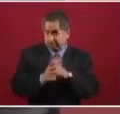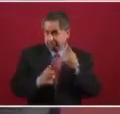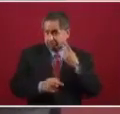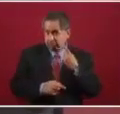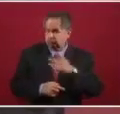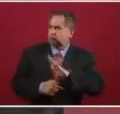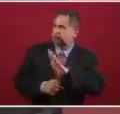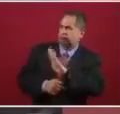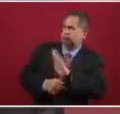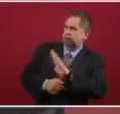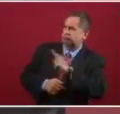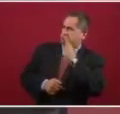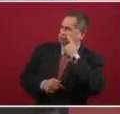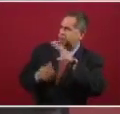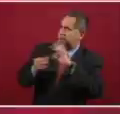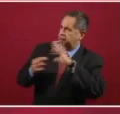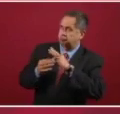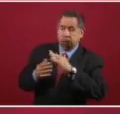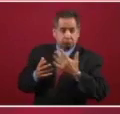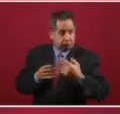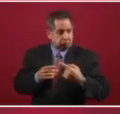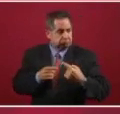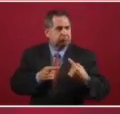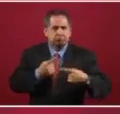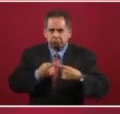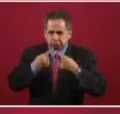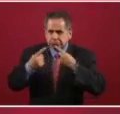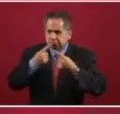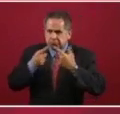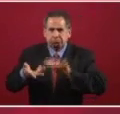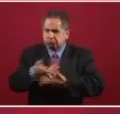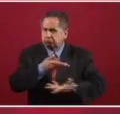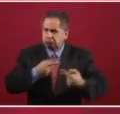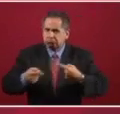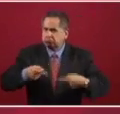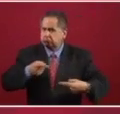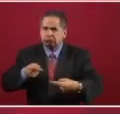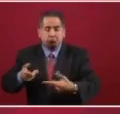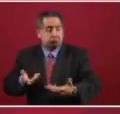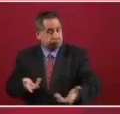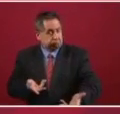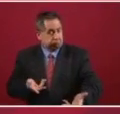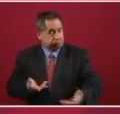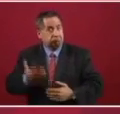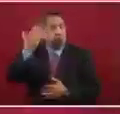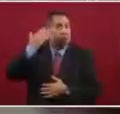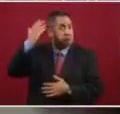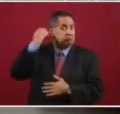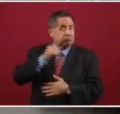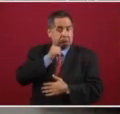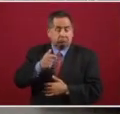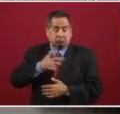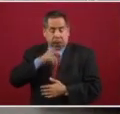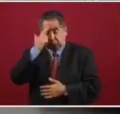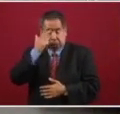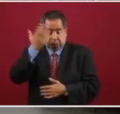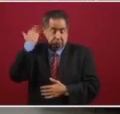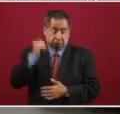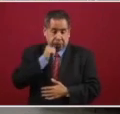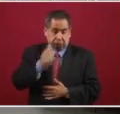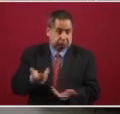¿Se acuerdan ustedes de algo así? Le cantaban las mañanitas. Yo no sé, pero